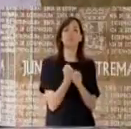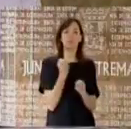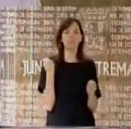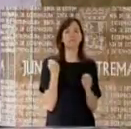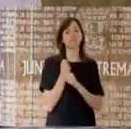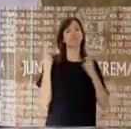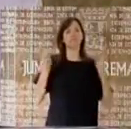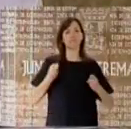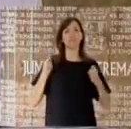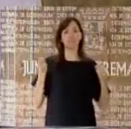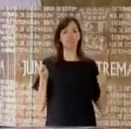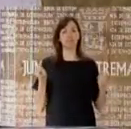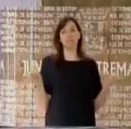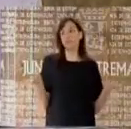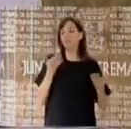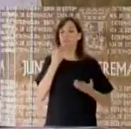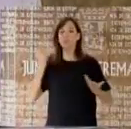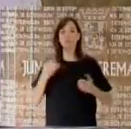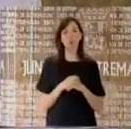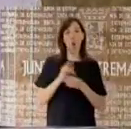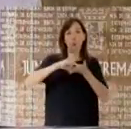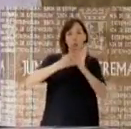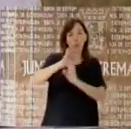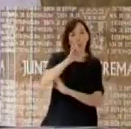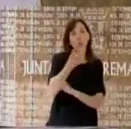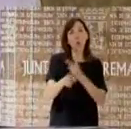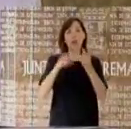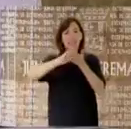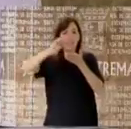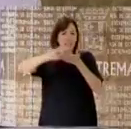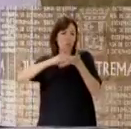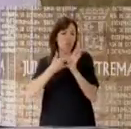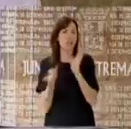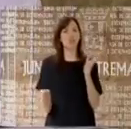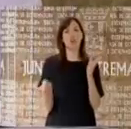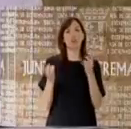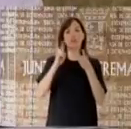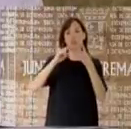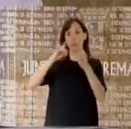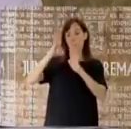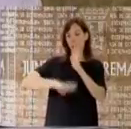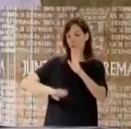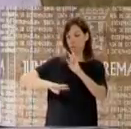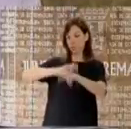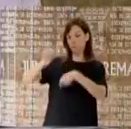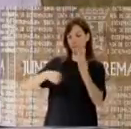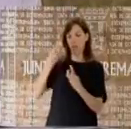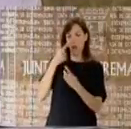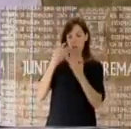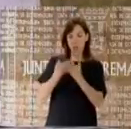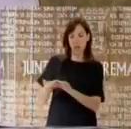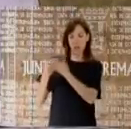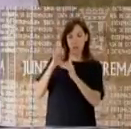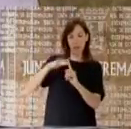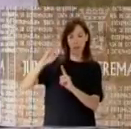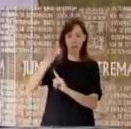hemos hecho viabilidad del proyecto, redacción del proyecto, plan general de transformación, evaluación ambiental,